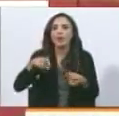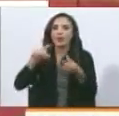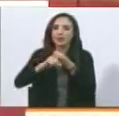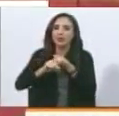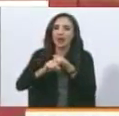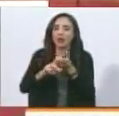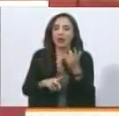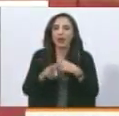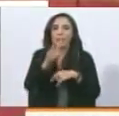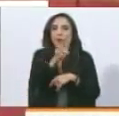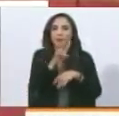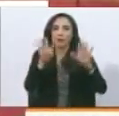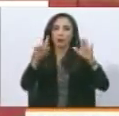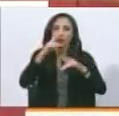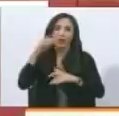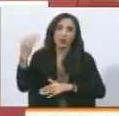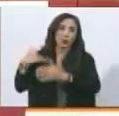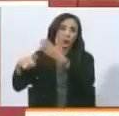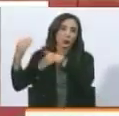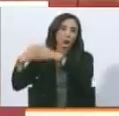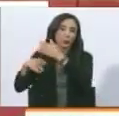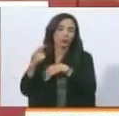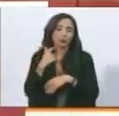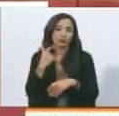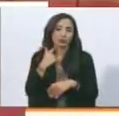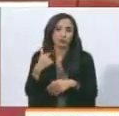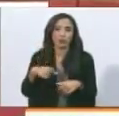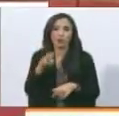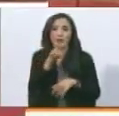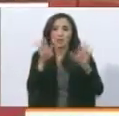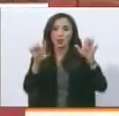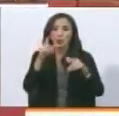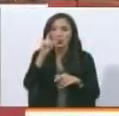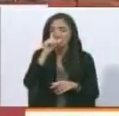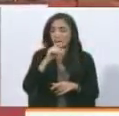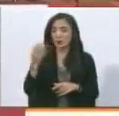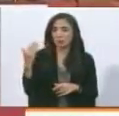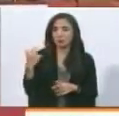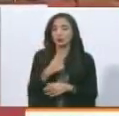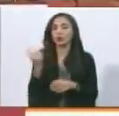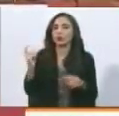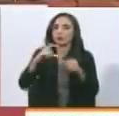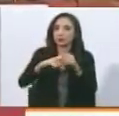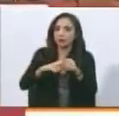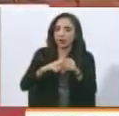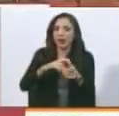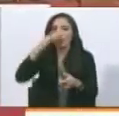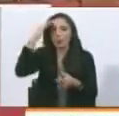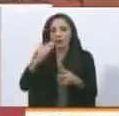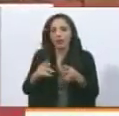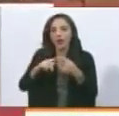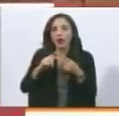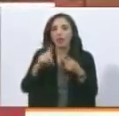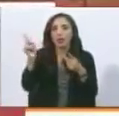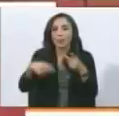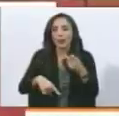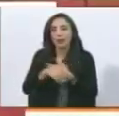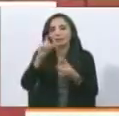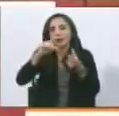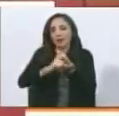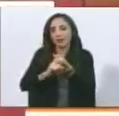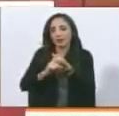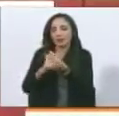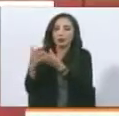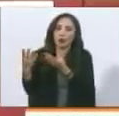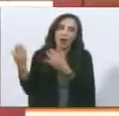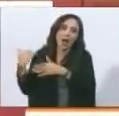hace 29 años. 29 años, entré a la academia militar. Son dos cosas que marcan la vida de un ser